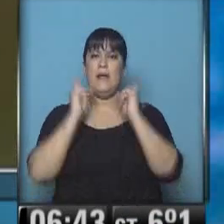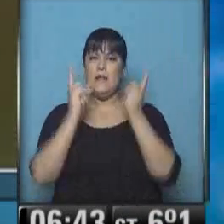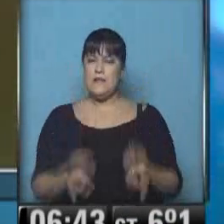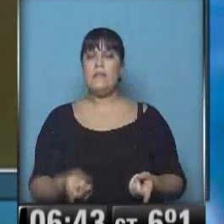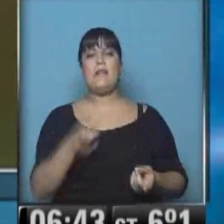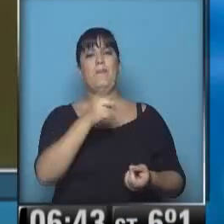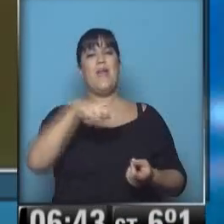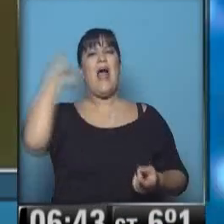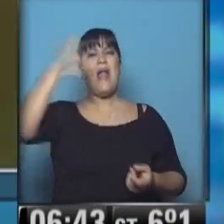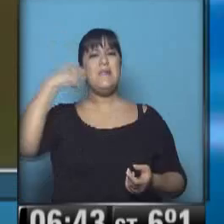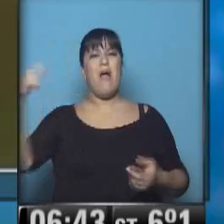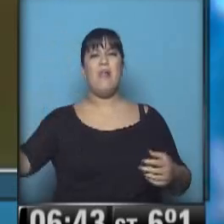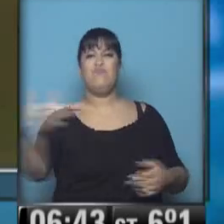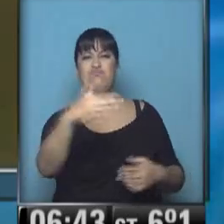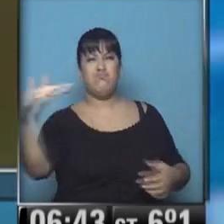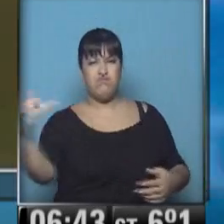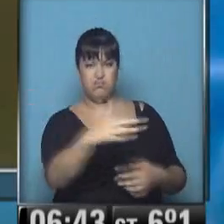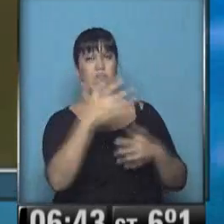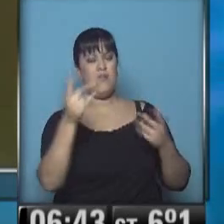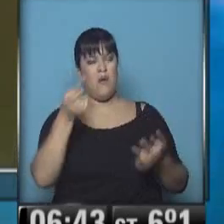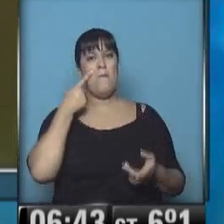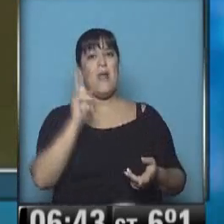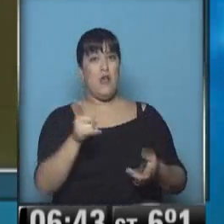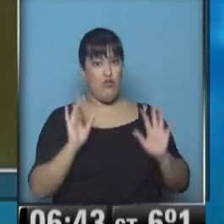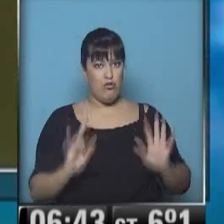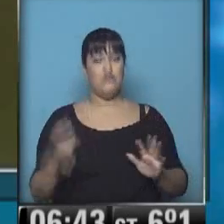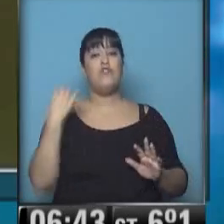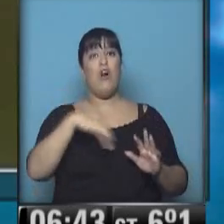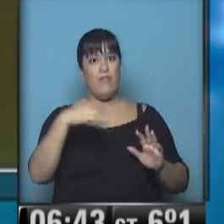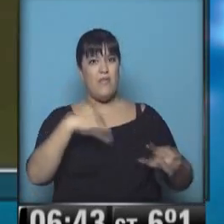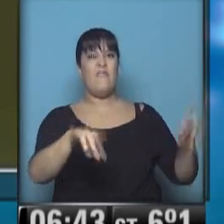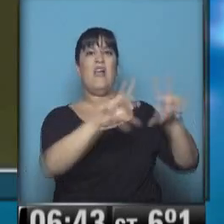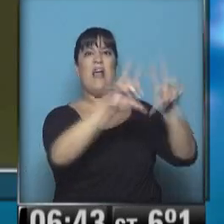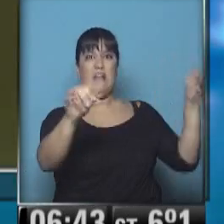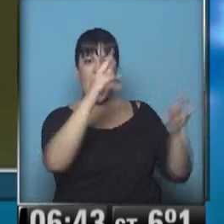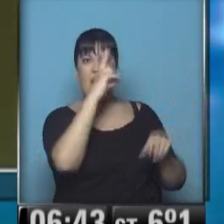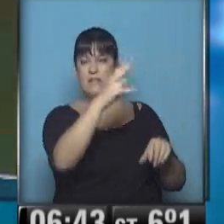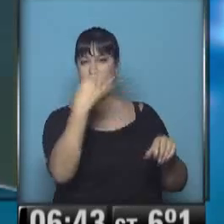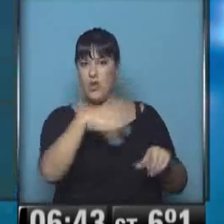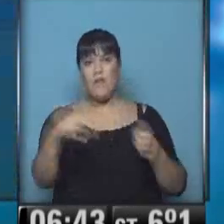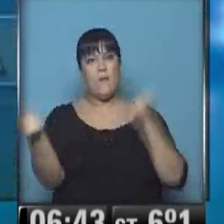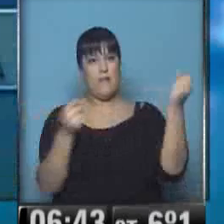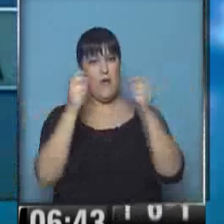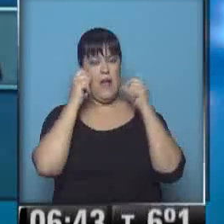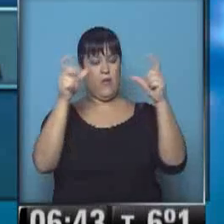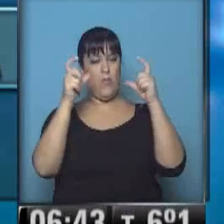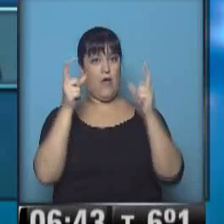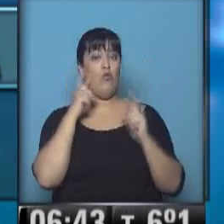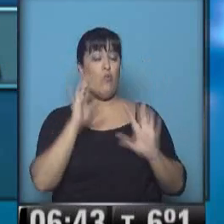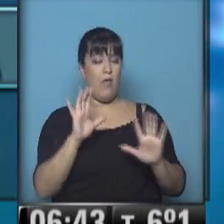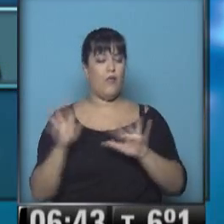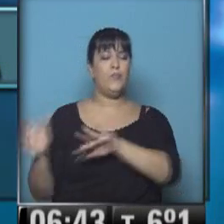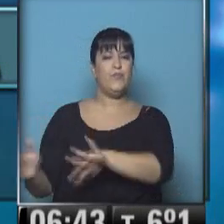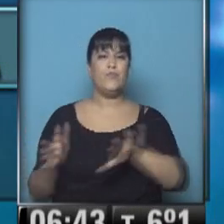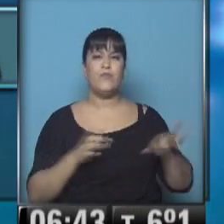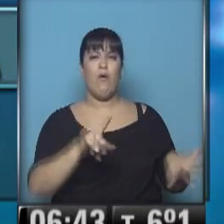muchos animales silvestres que cruzan la traza, así que por supuesto respete la cartelería y transite con cuidado. Seguimos recorriendo, vamos a ir a